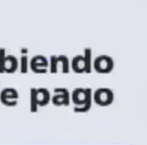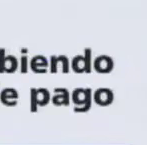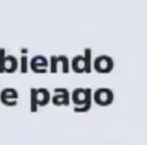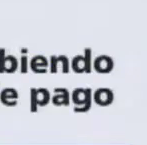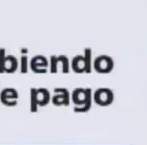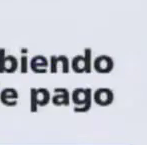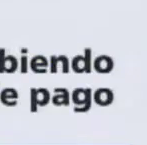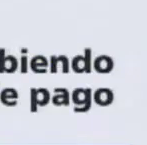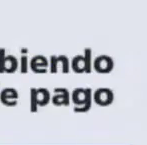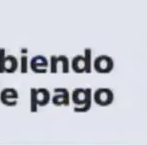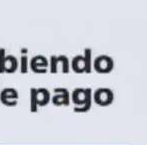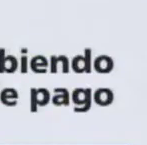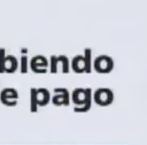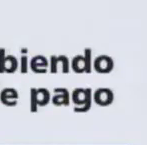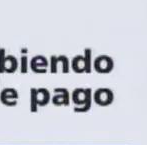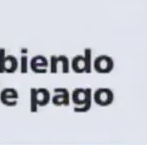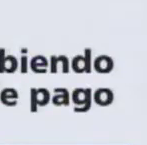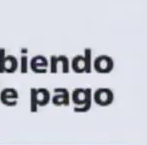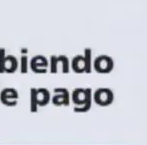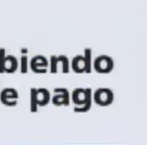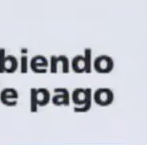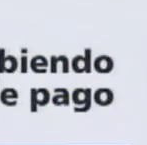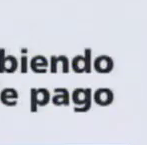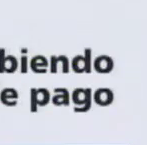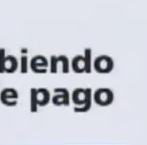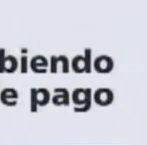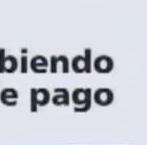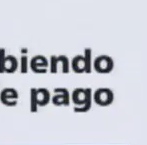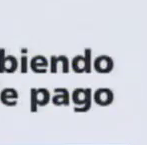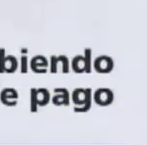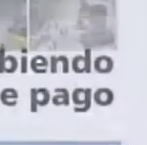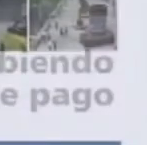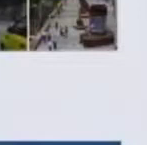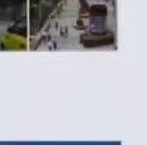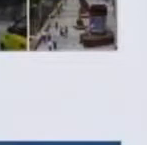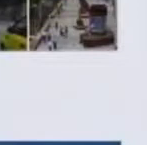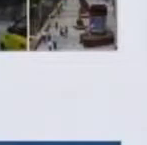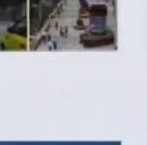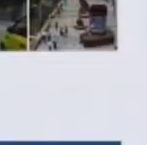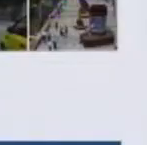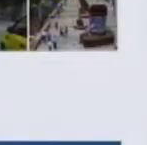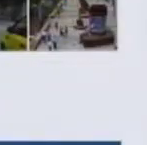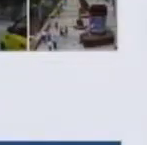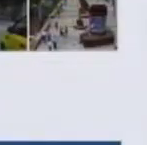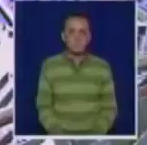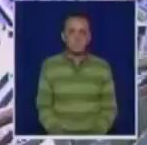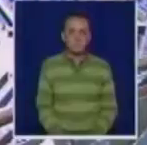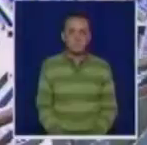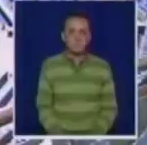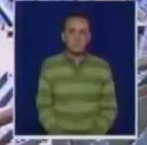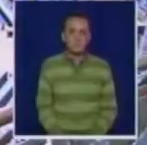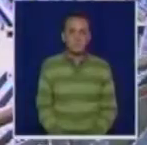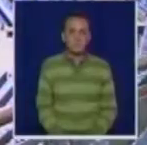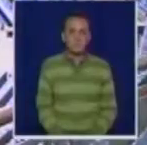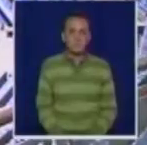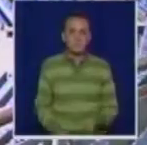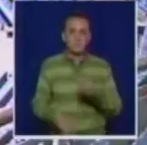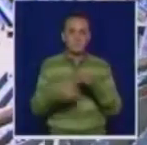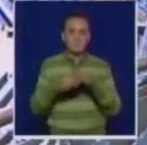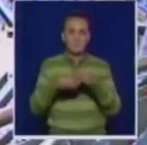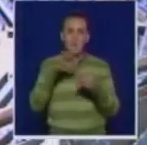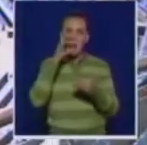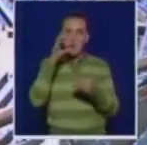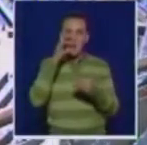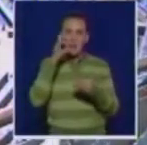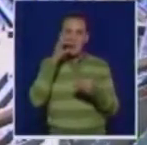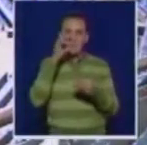el 50% suscribiendo acuerdos de pago. Póngase al día con Cali, porque en Cali hoy sí paga pagar. El medallista